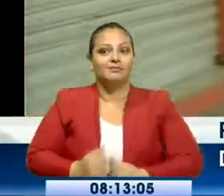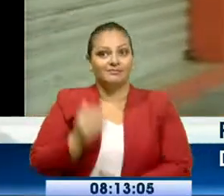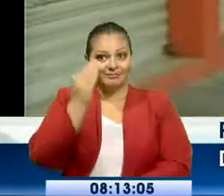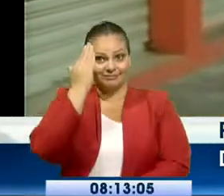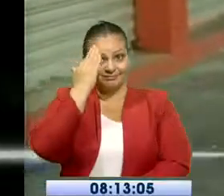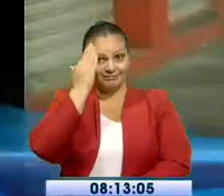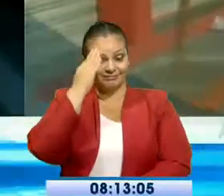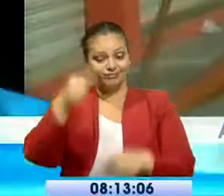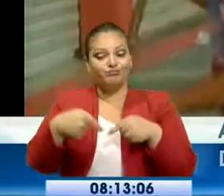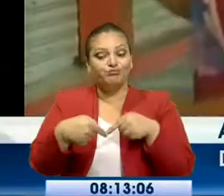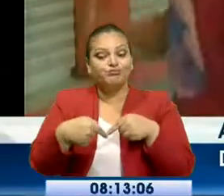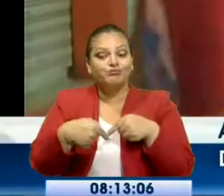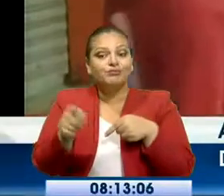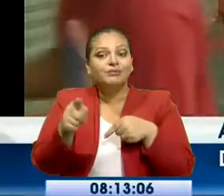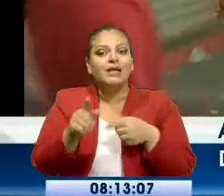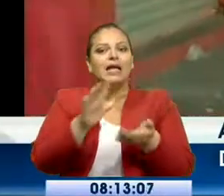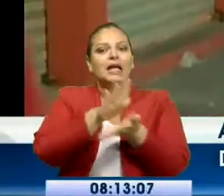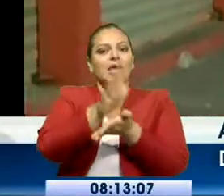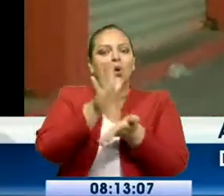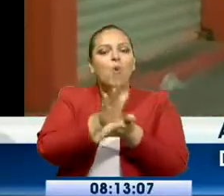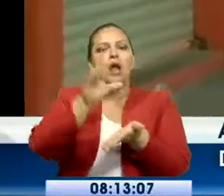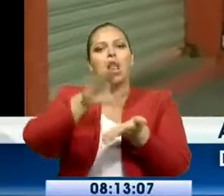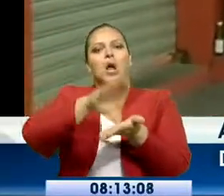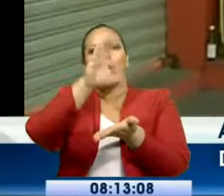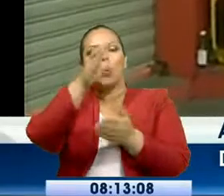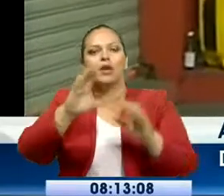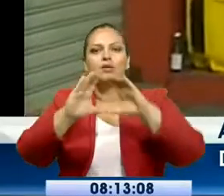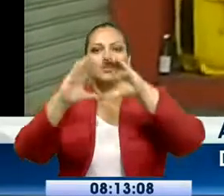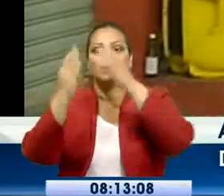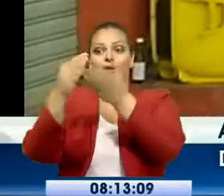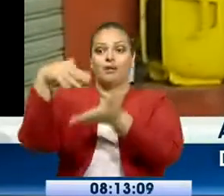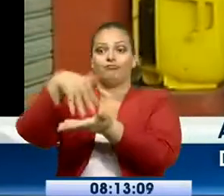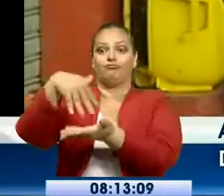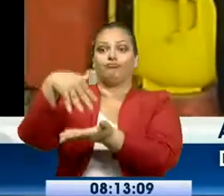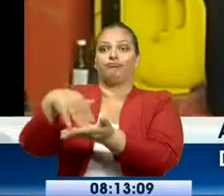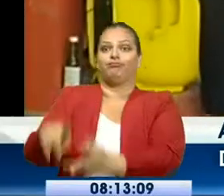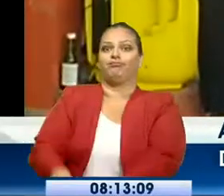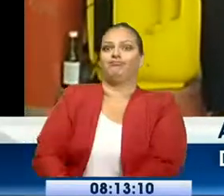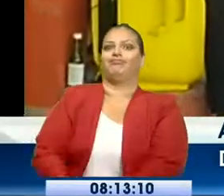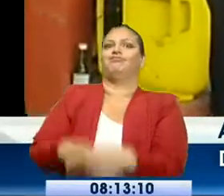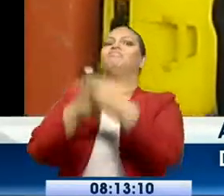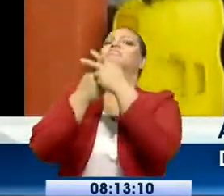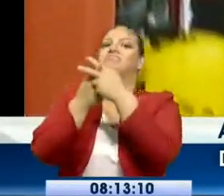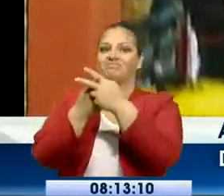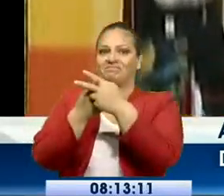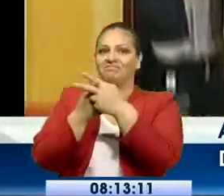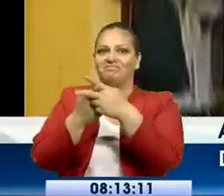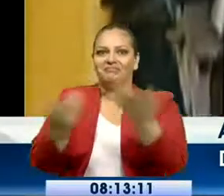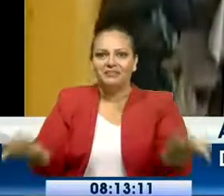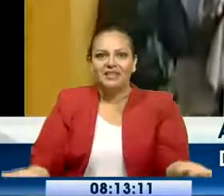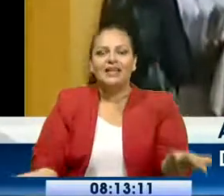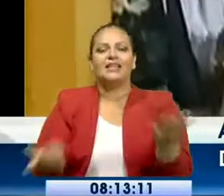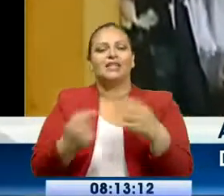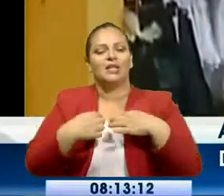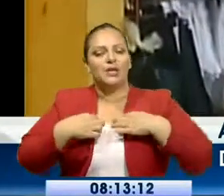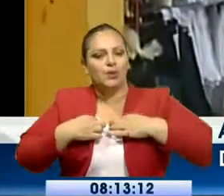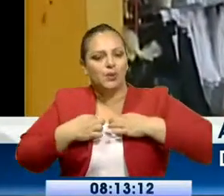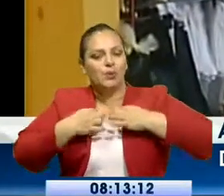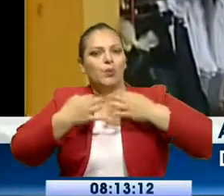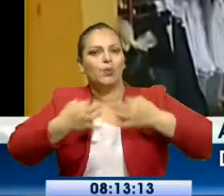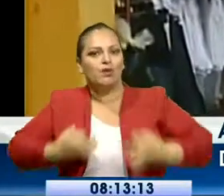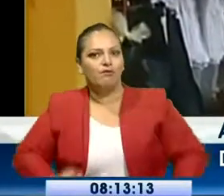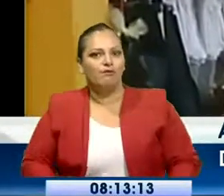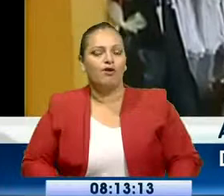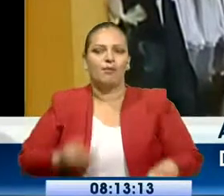los papitos ya tienen que ir comprando con tiempo los uniformes y este sector